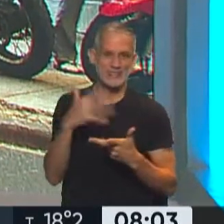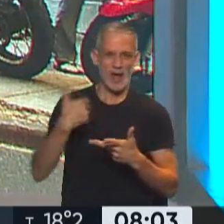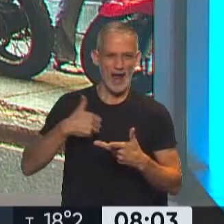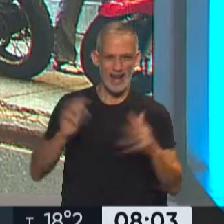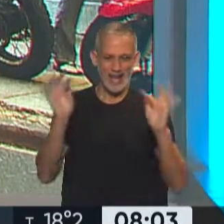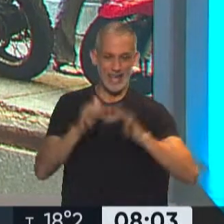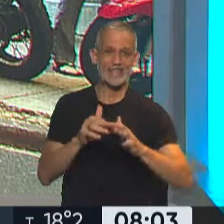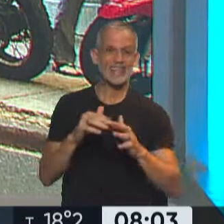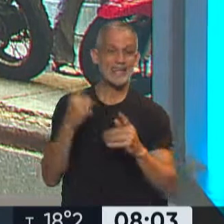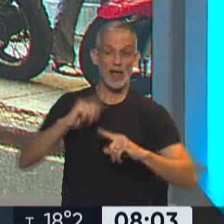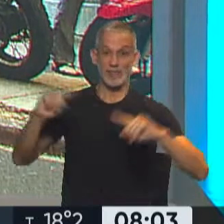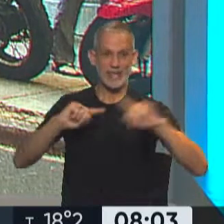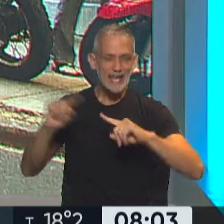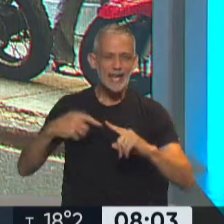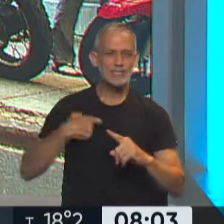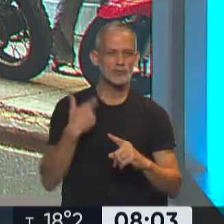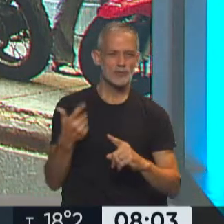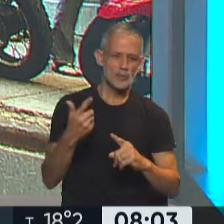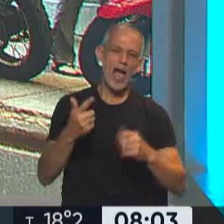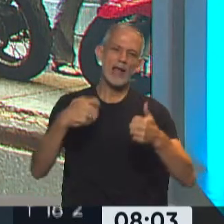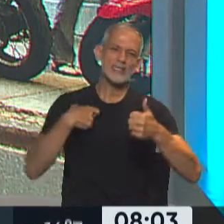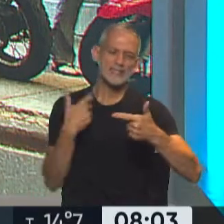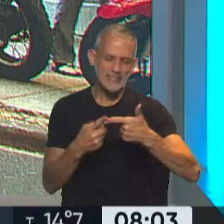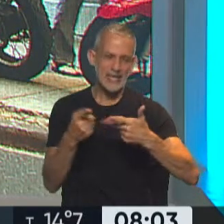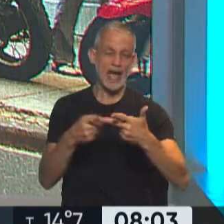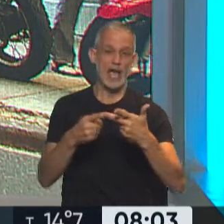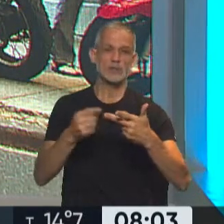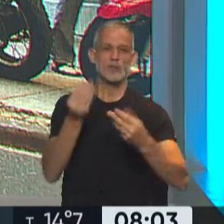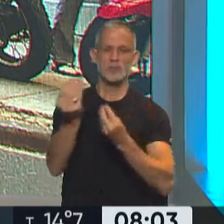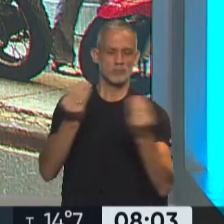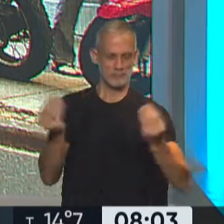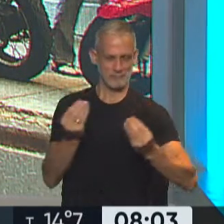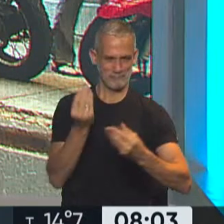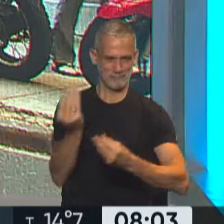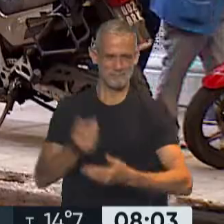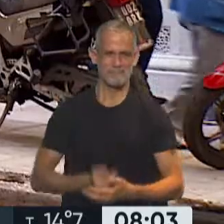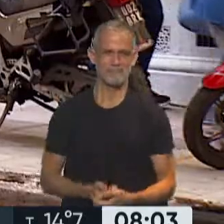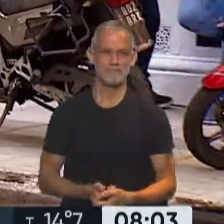también distintos dirigentes sociales, sindicales y funcionarios.